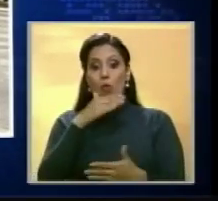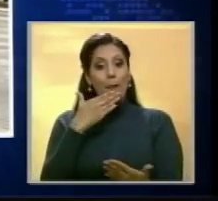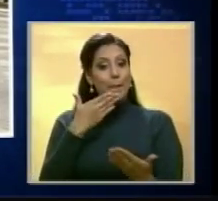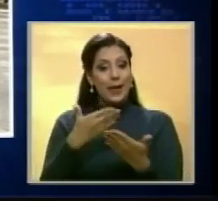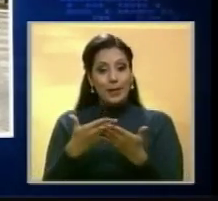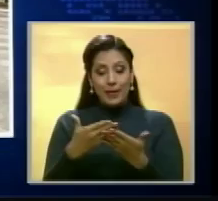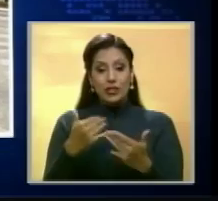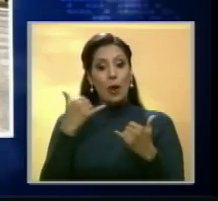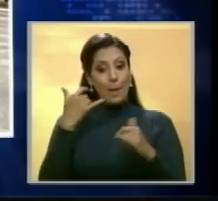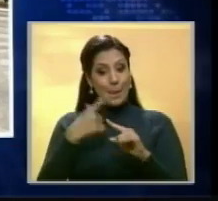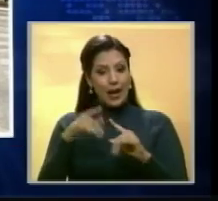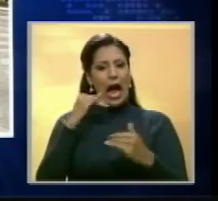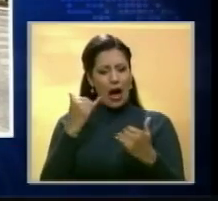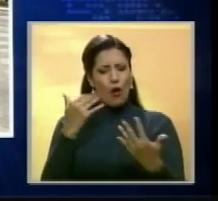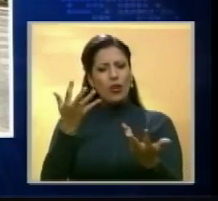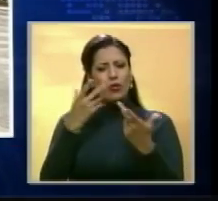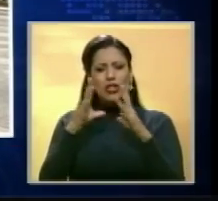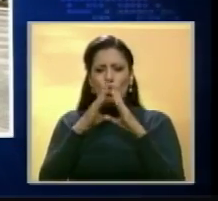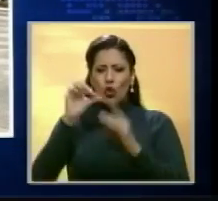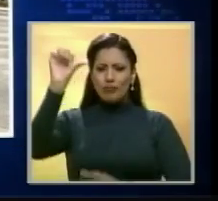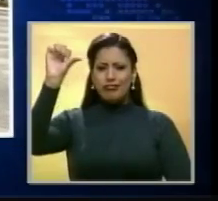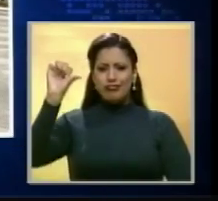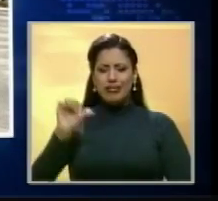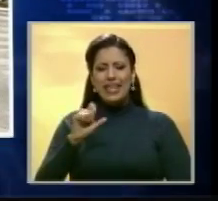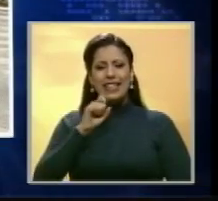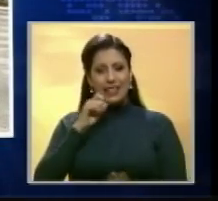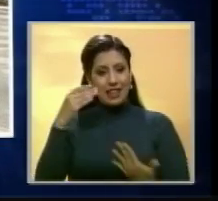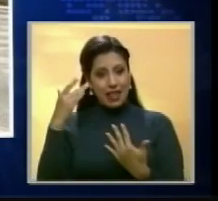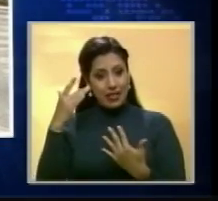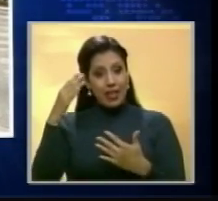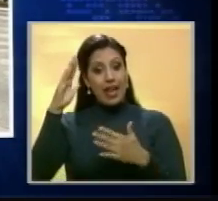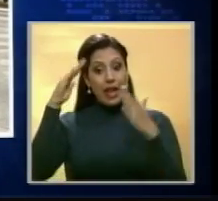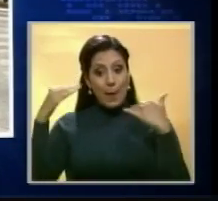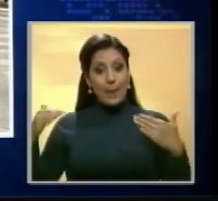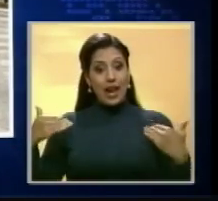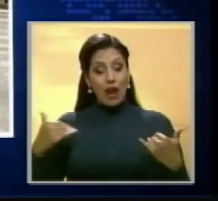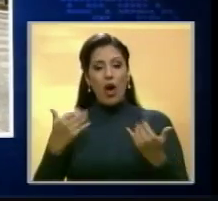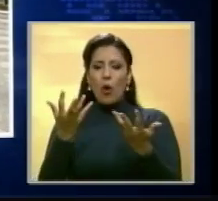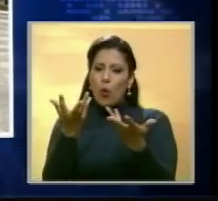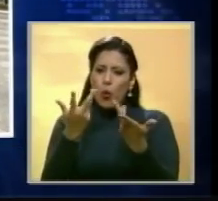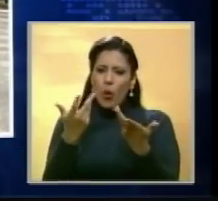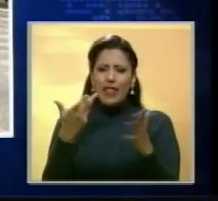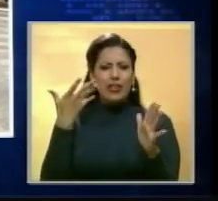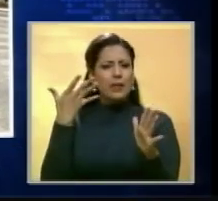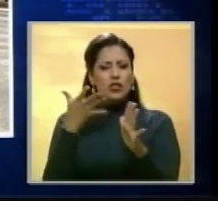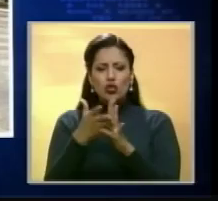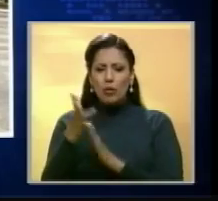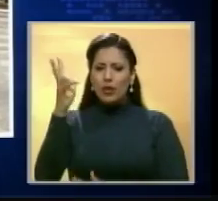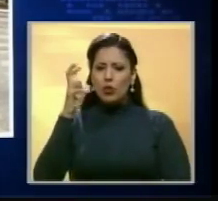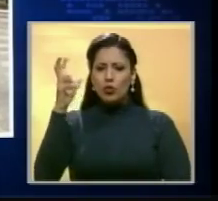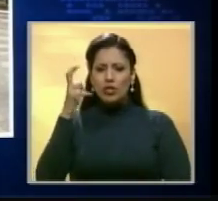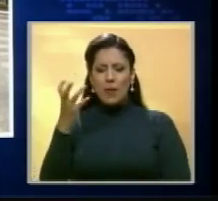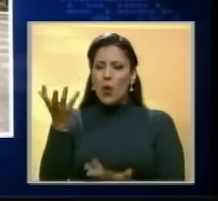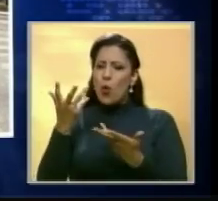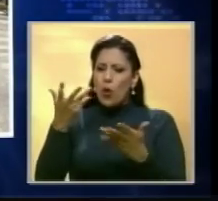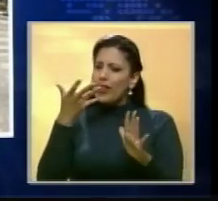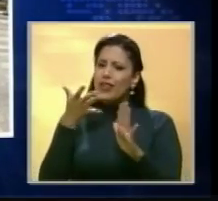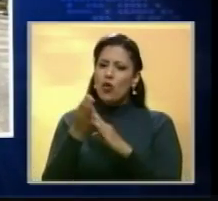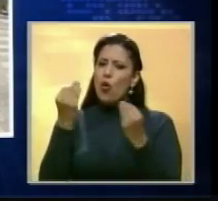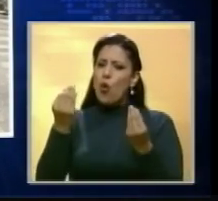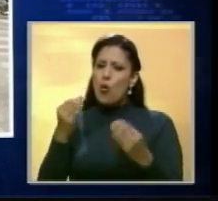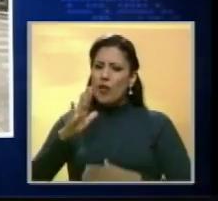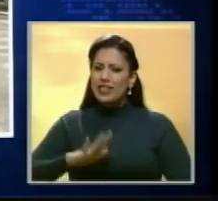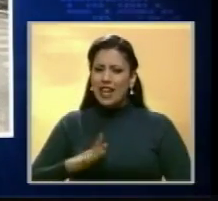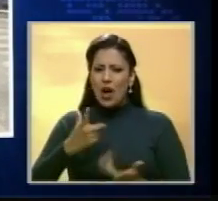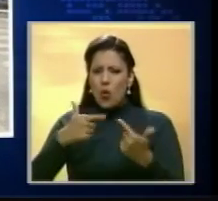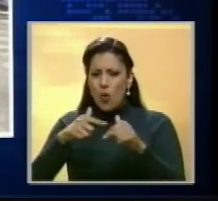a dejar que sea nuestra compañera Milagros Zambrano. Ella se encuentra en la Avenida Libertador. Milagros, cuéntanos, te escuchamos, danos detalles, ¿cómo está la